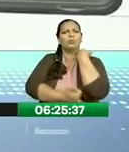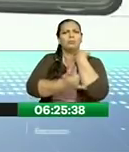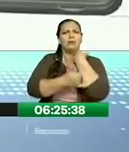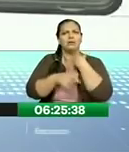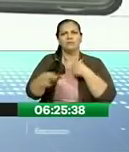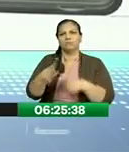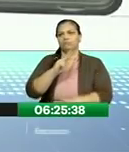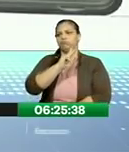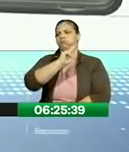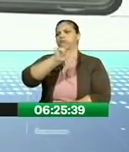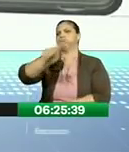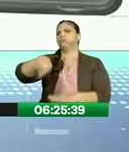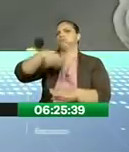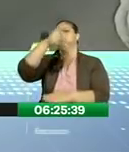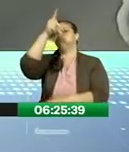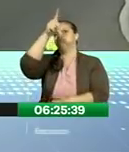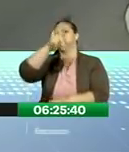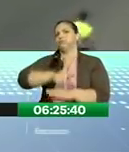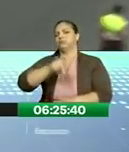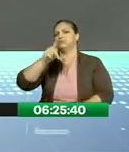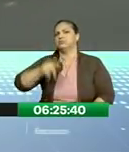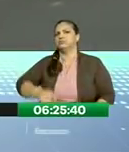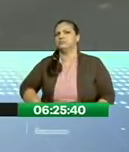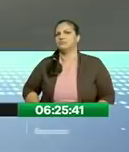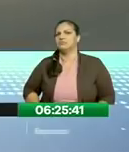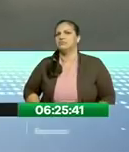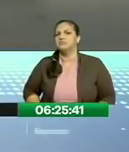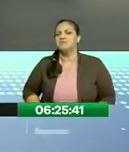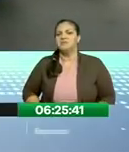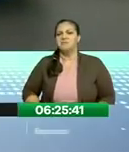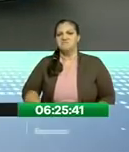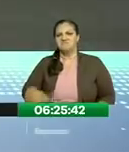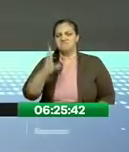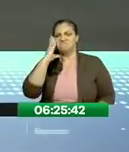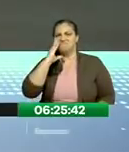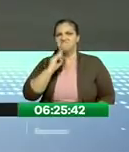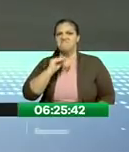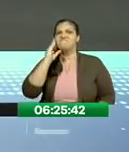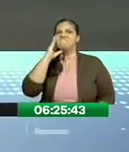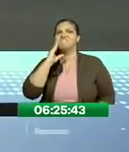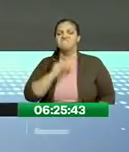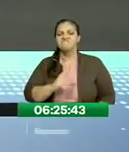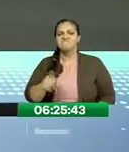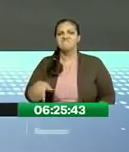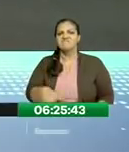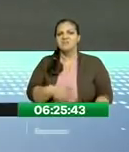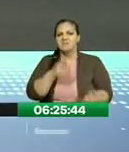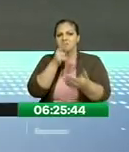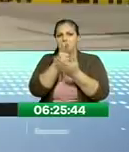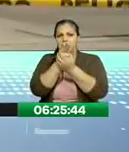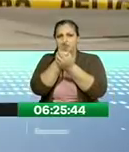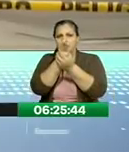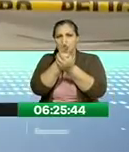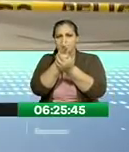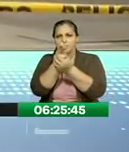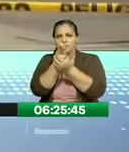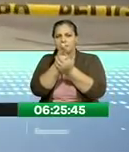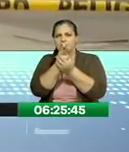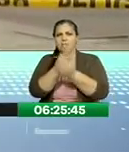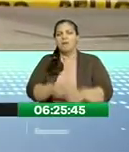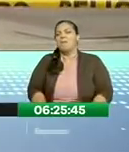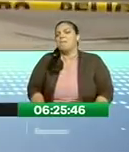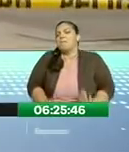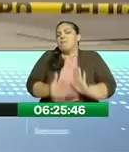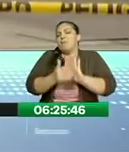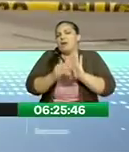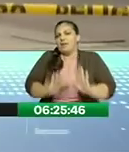altas esferas. Claro. Un aprendiz de palabras mayores. Un sicario bruto, les voy a decir bruto así,